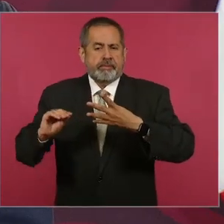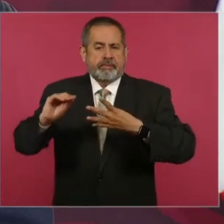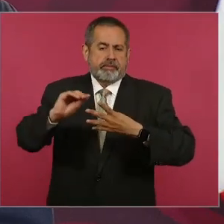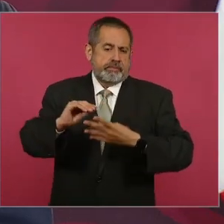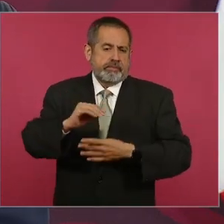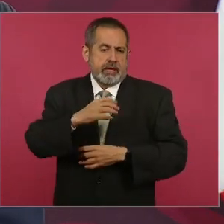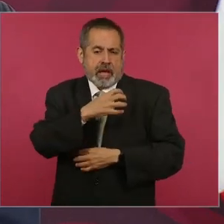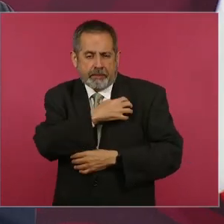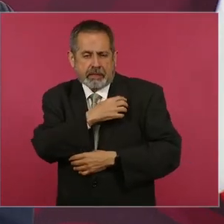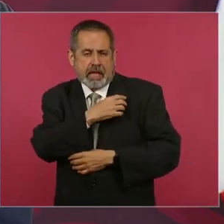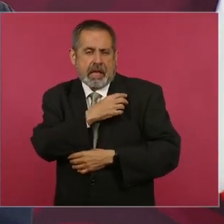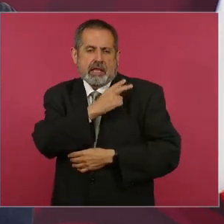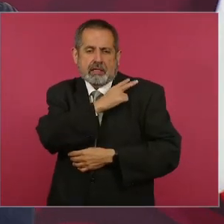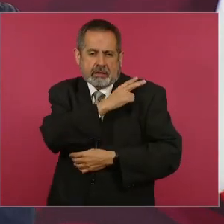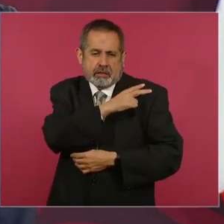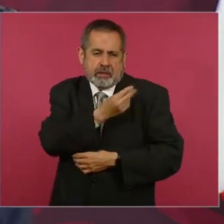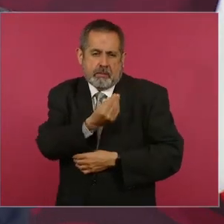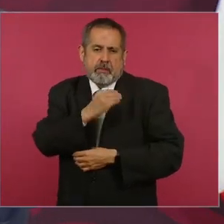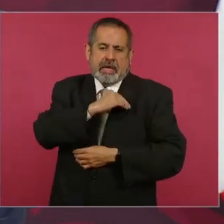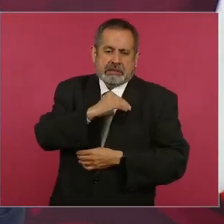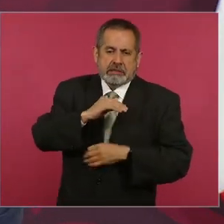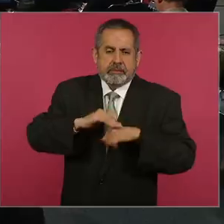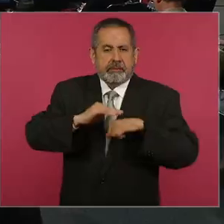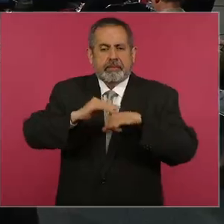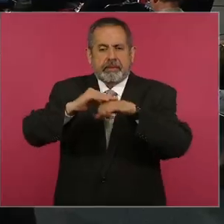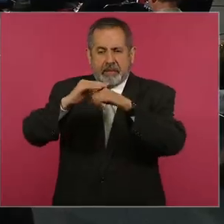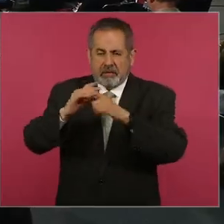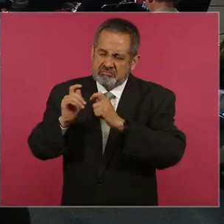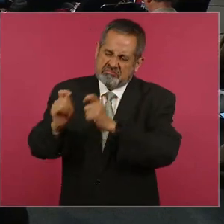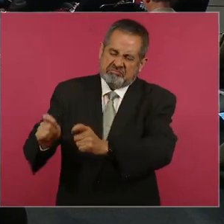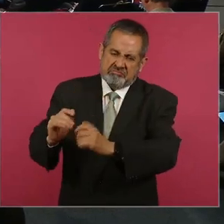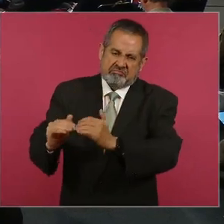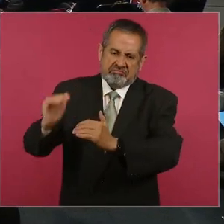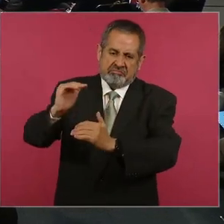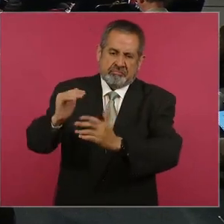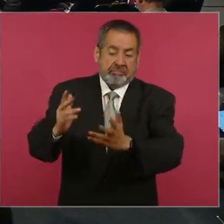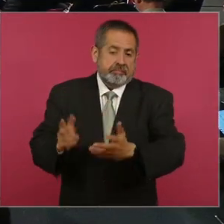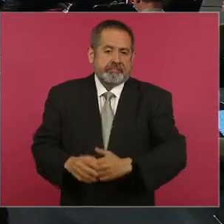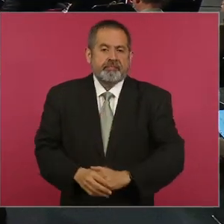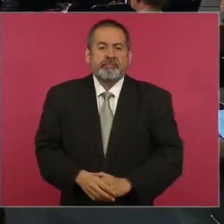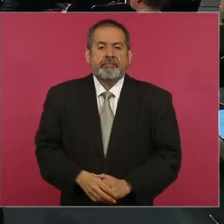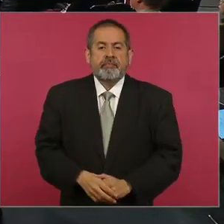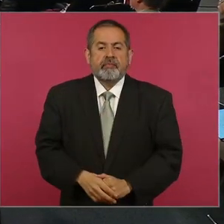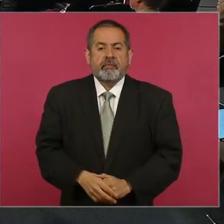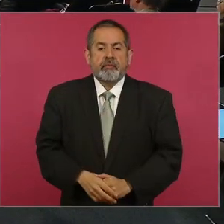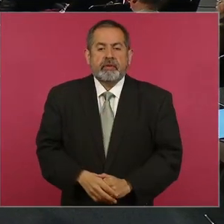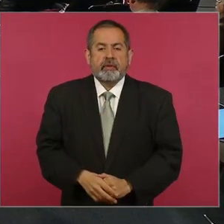ascenso. Eso es lo que se tiene.